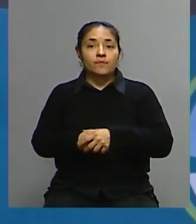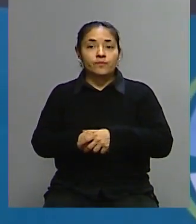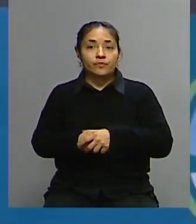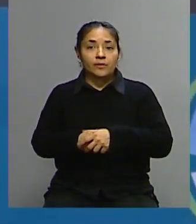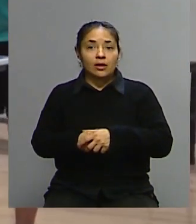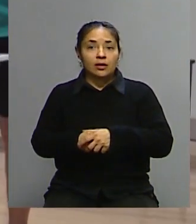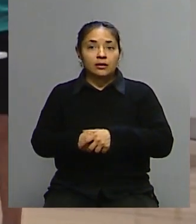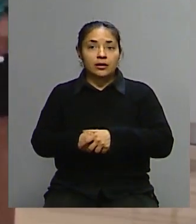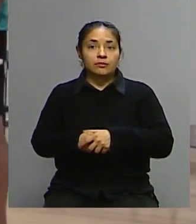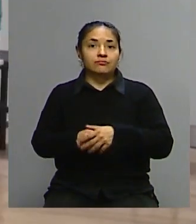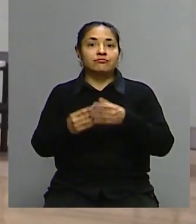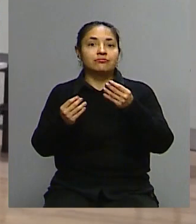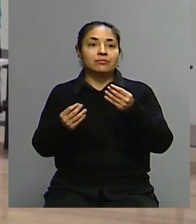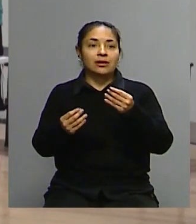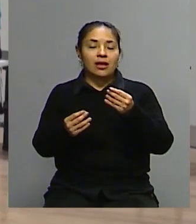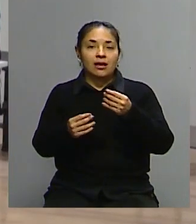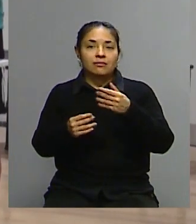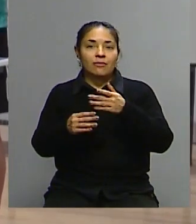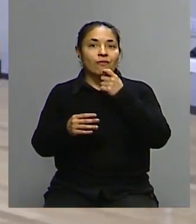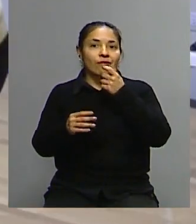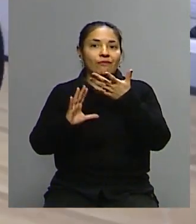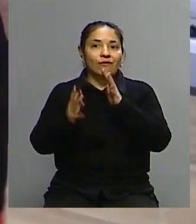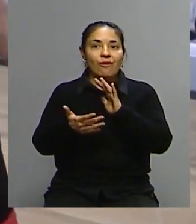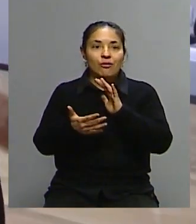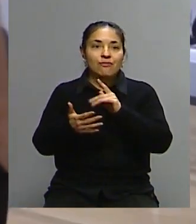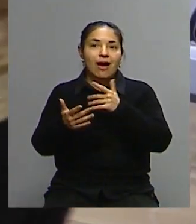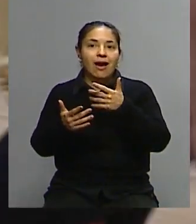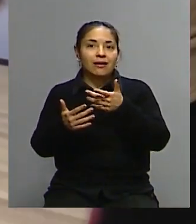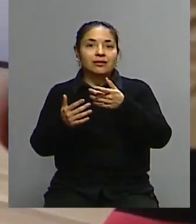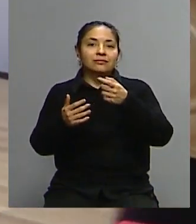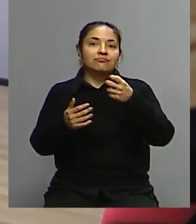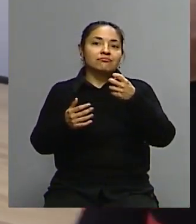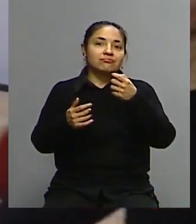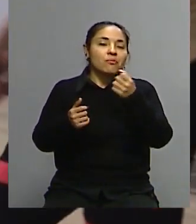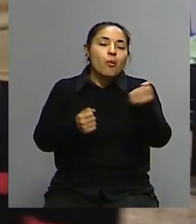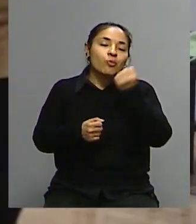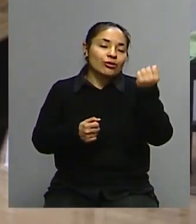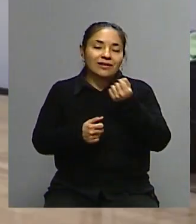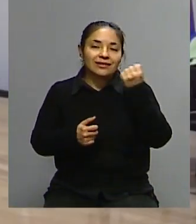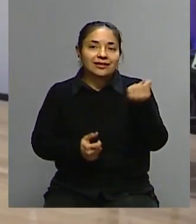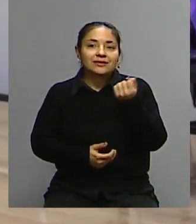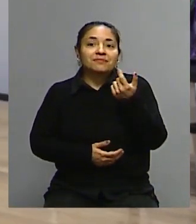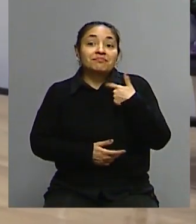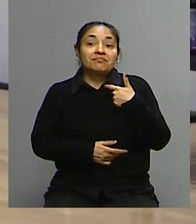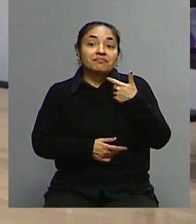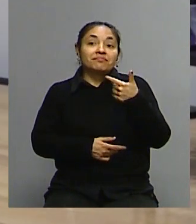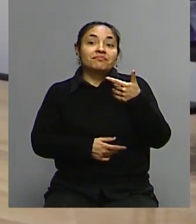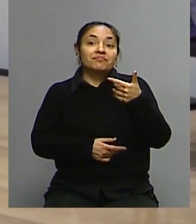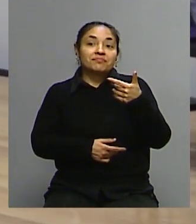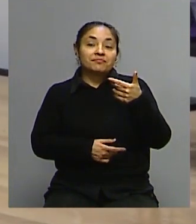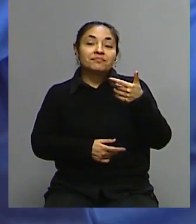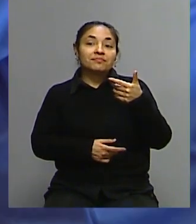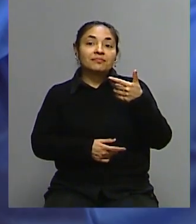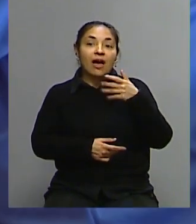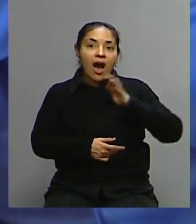de la Nación. Bueno, son cuestiones que son importantes en un escenario que hasta hace unos años era